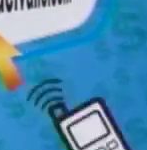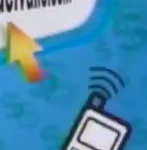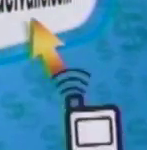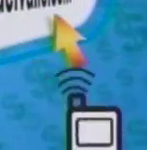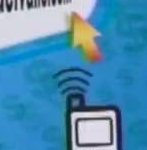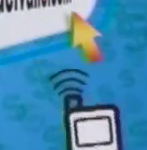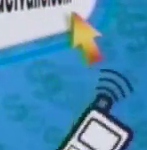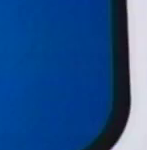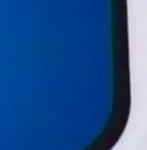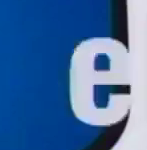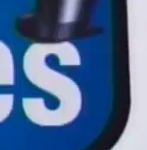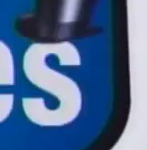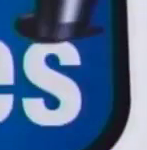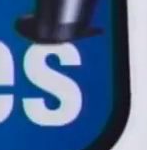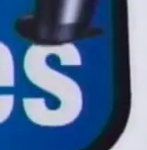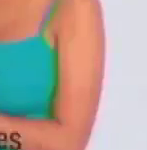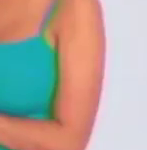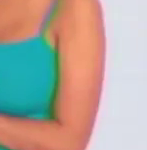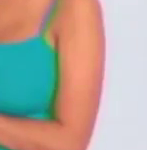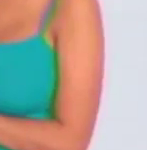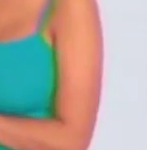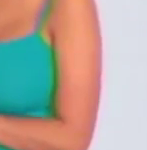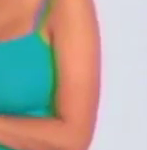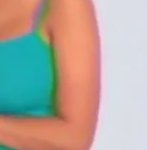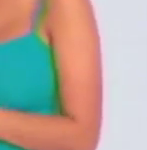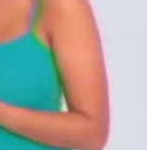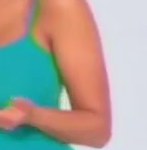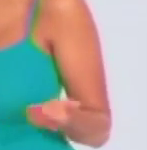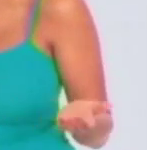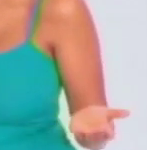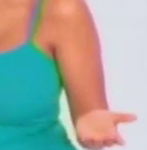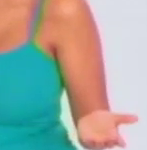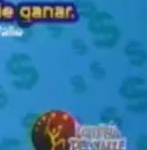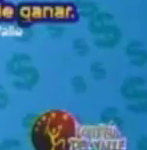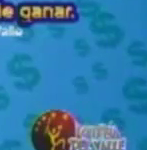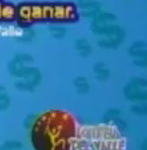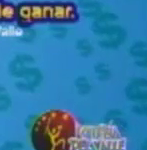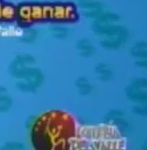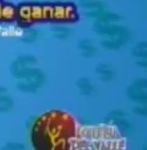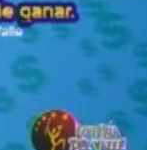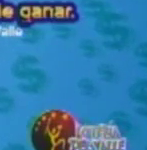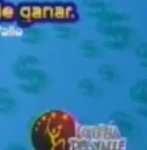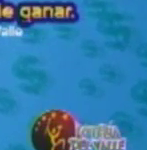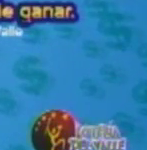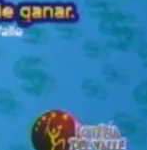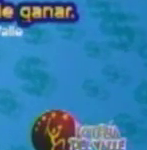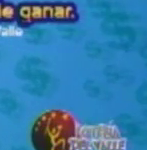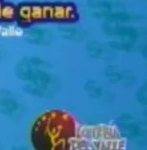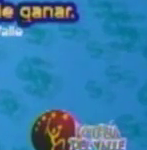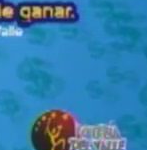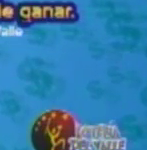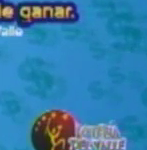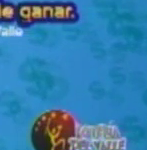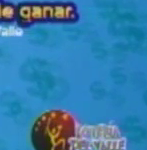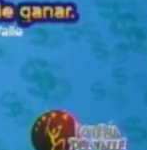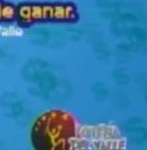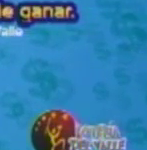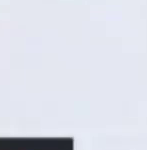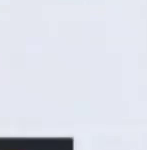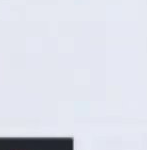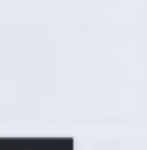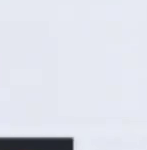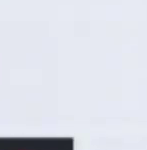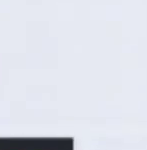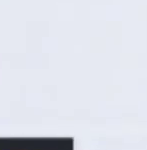internet, móviles. Ahora tú eliges el número que te gusta y compras fácil. Loti electrónica, la nueva forma de ganar Lotería del